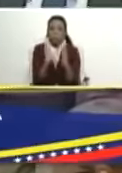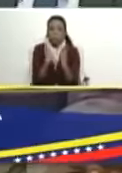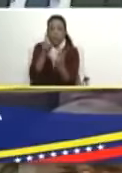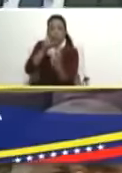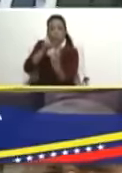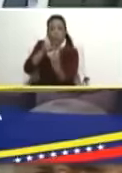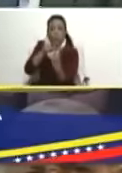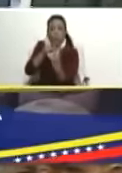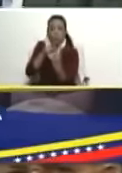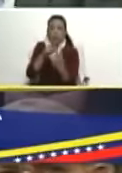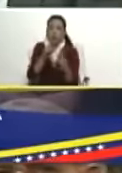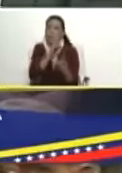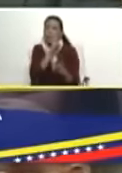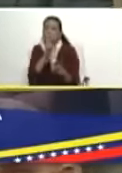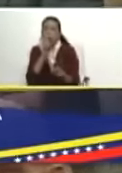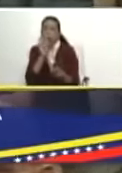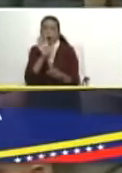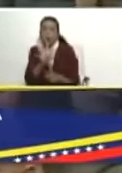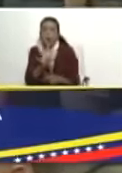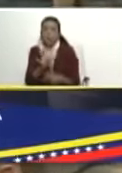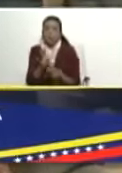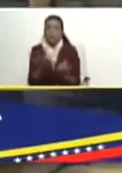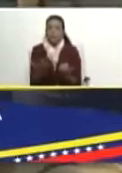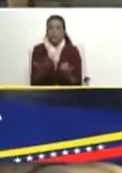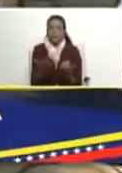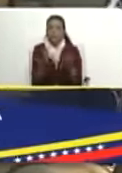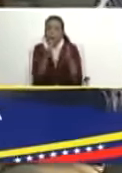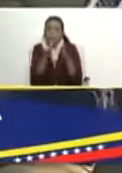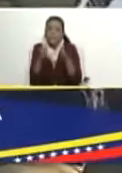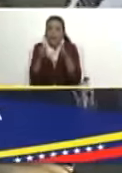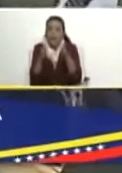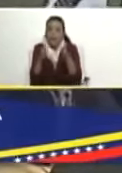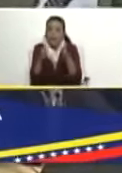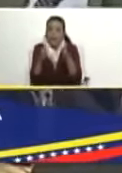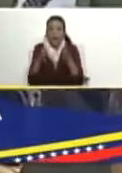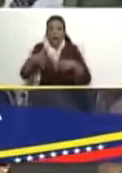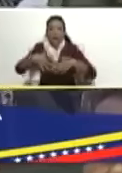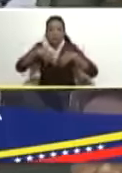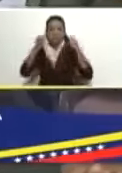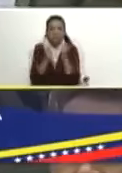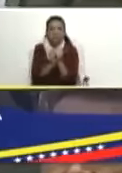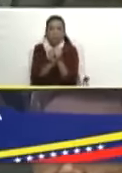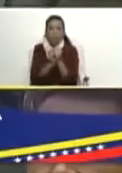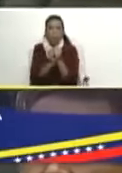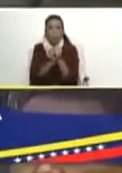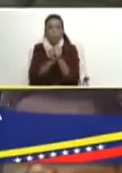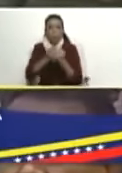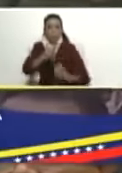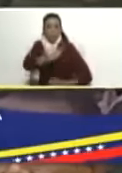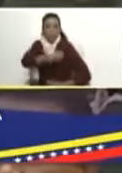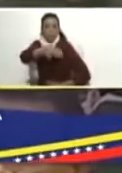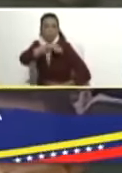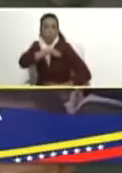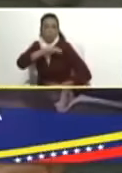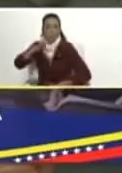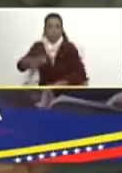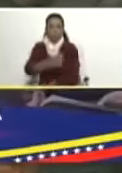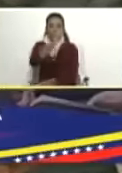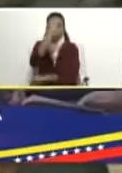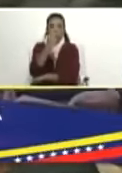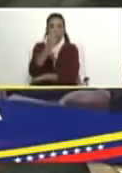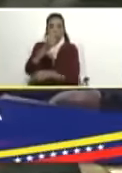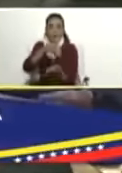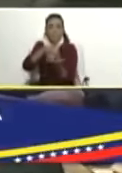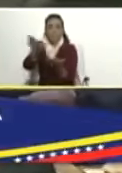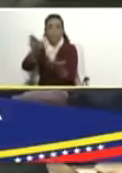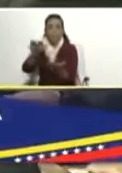y lo denominamos el periodo de la agresión imperial, el